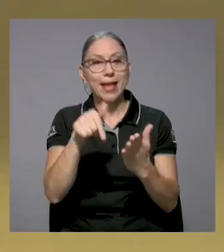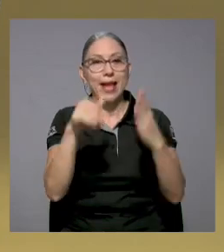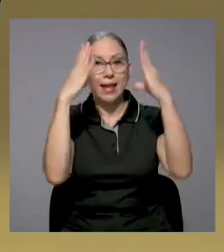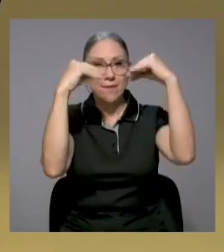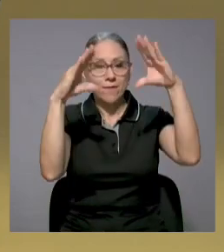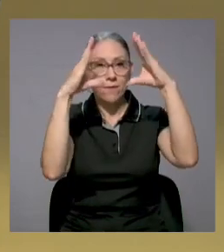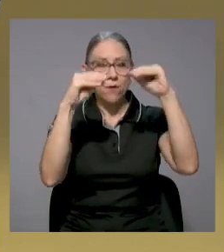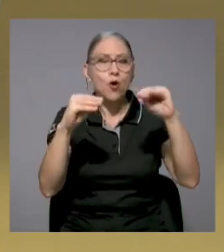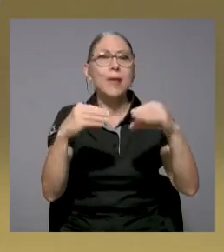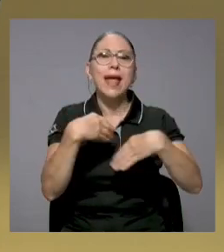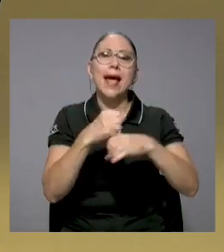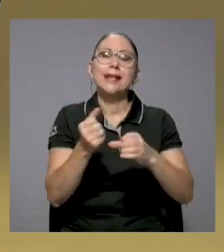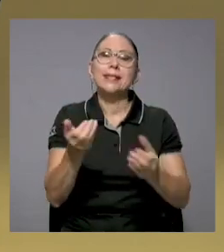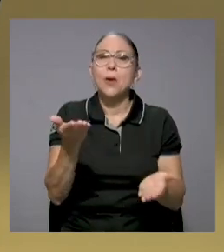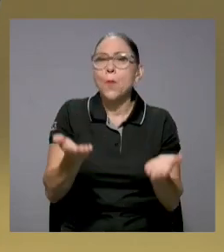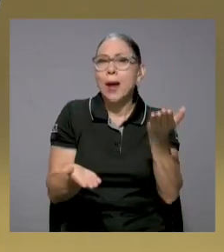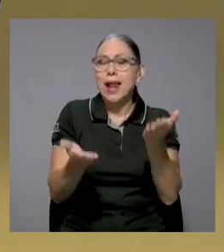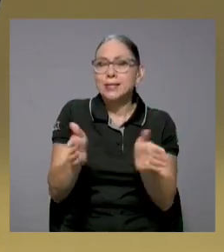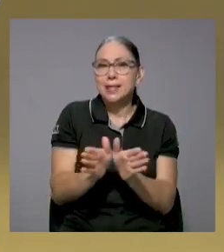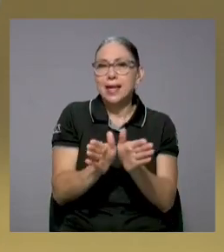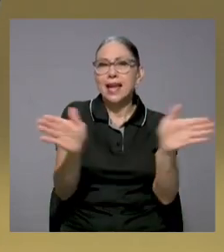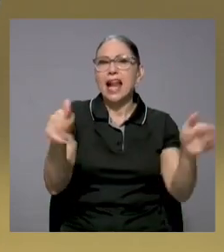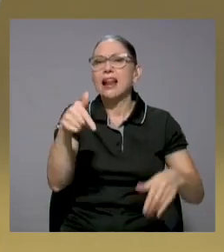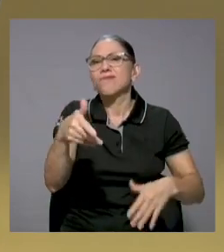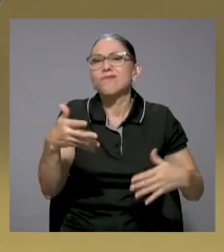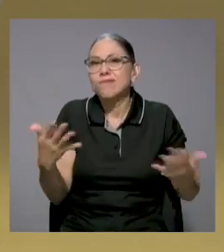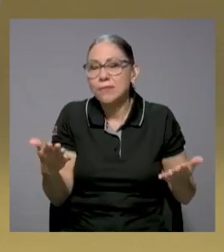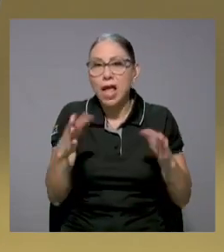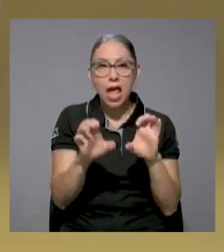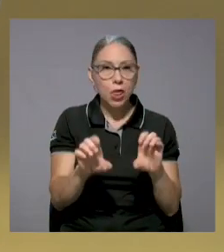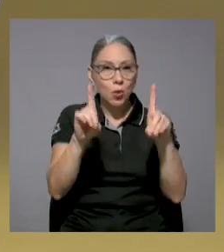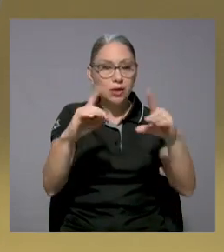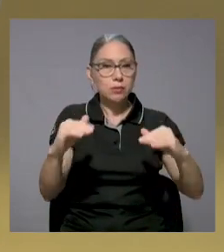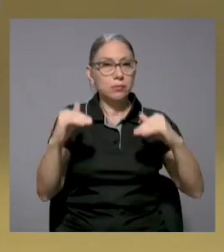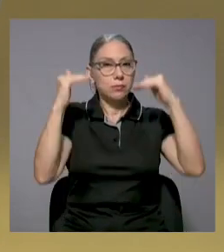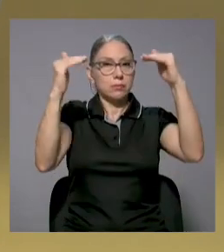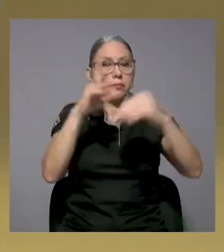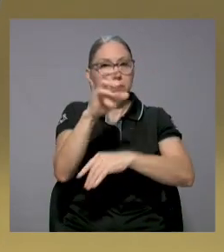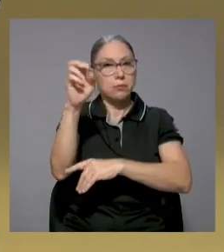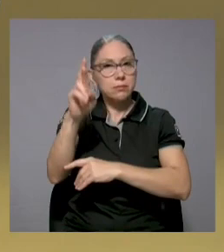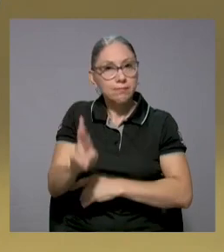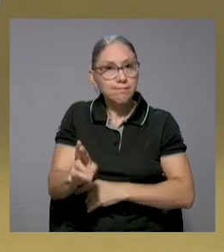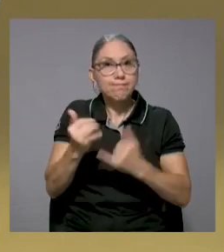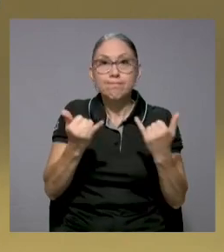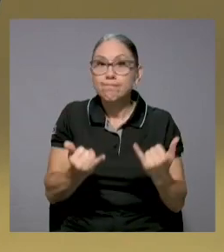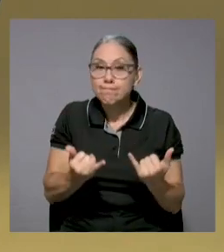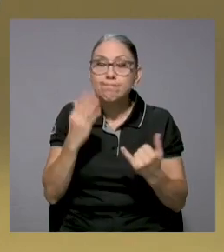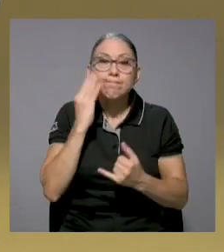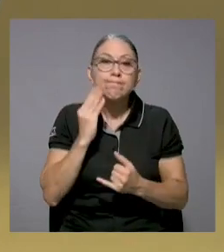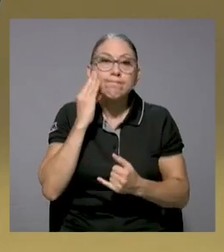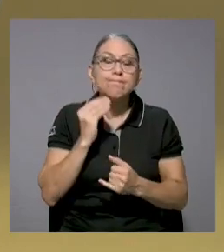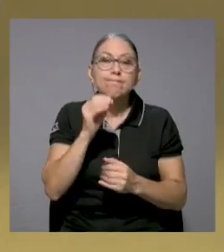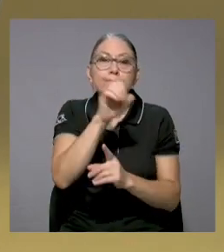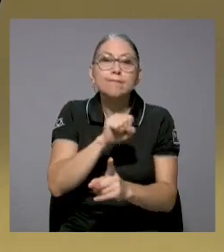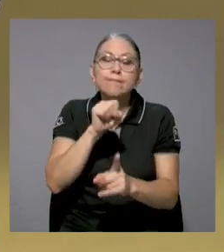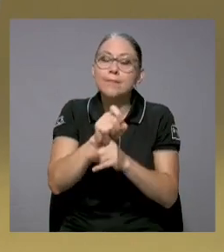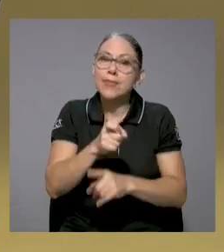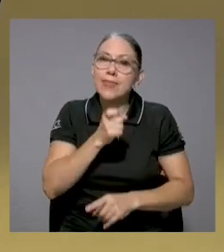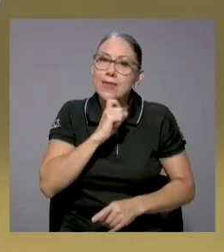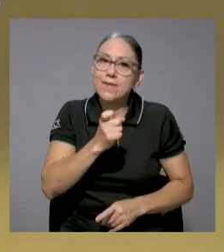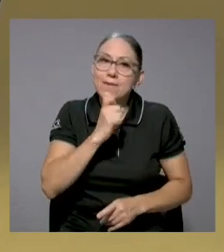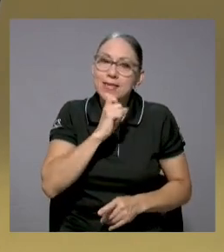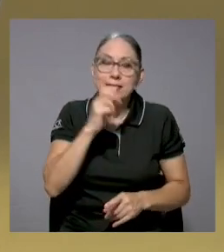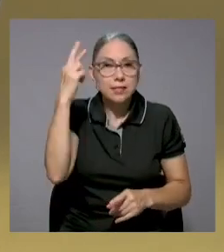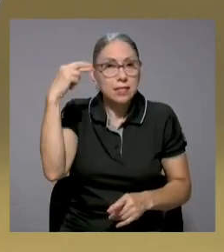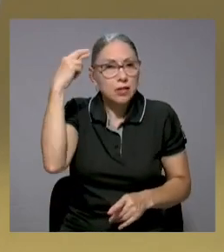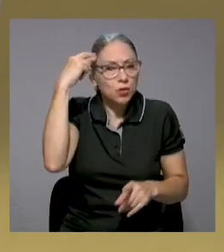balance general que la educación superior en Costa Rica está pasando por momentos difíciles, por distintos motivos que